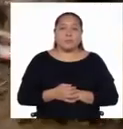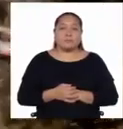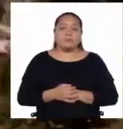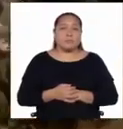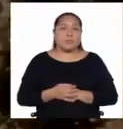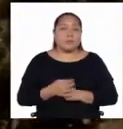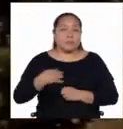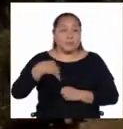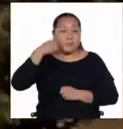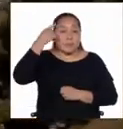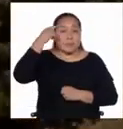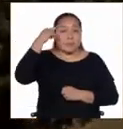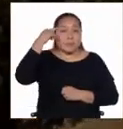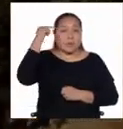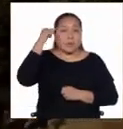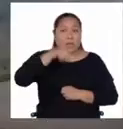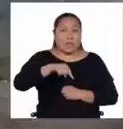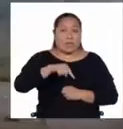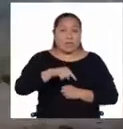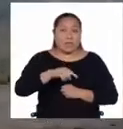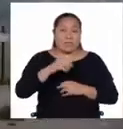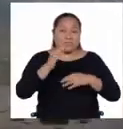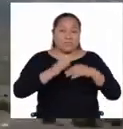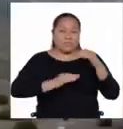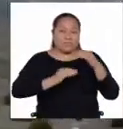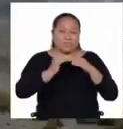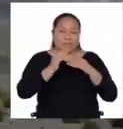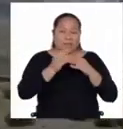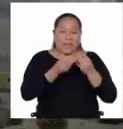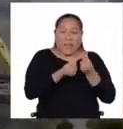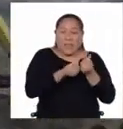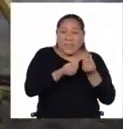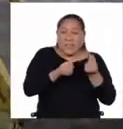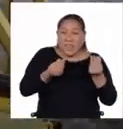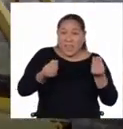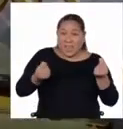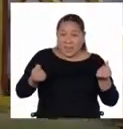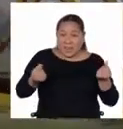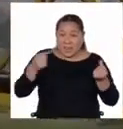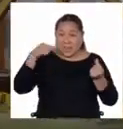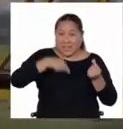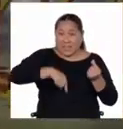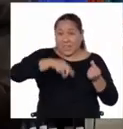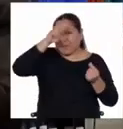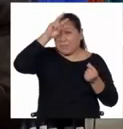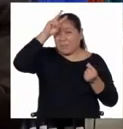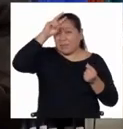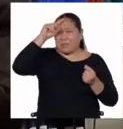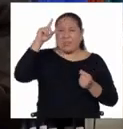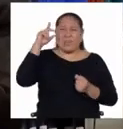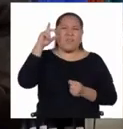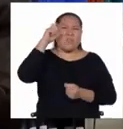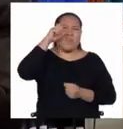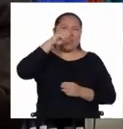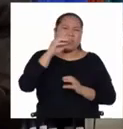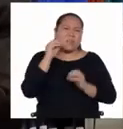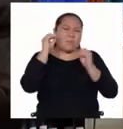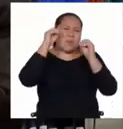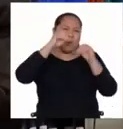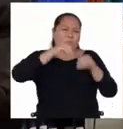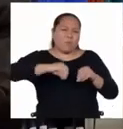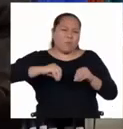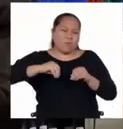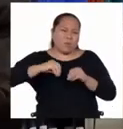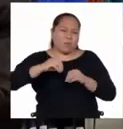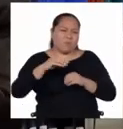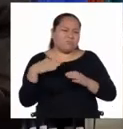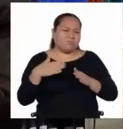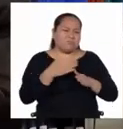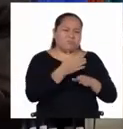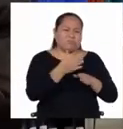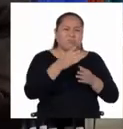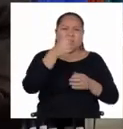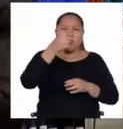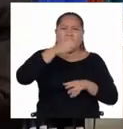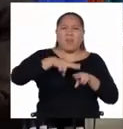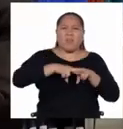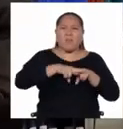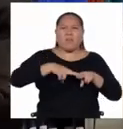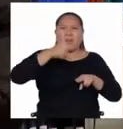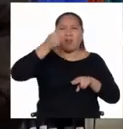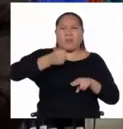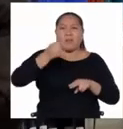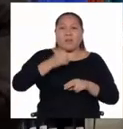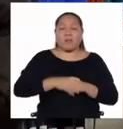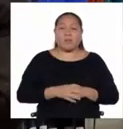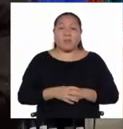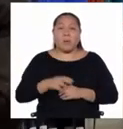a pensarse incluso que el territorio peruano no era apto para hacer ferrocarriles. Cuando Meis comienza a construir el ferrocarril